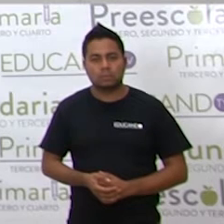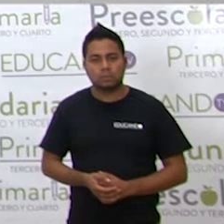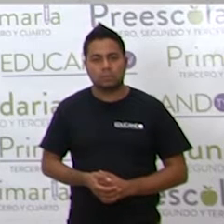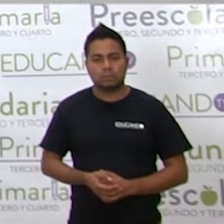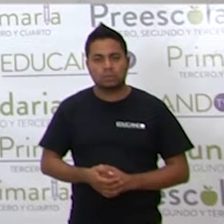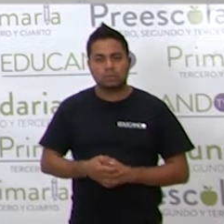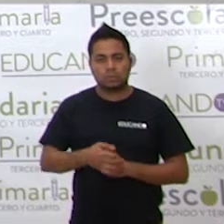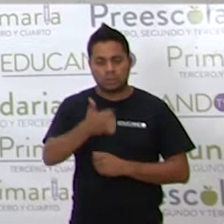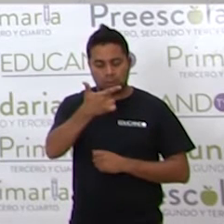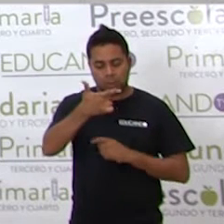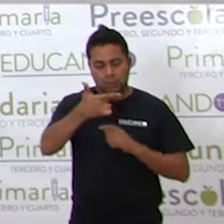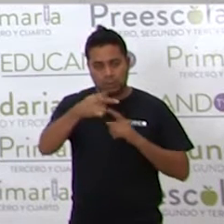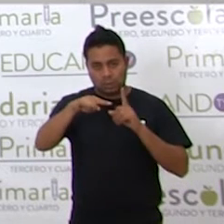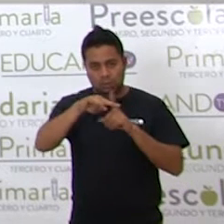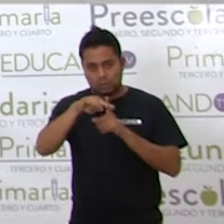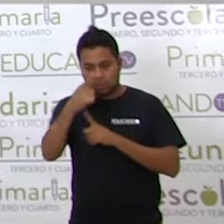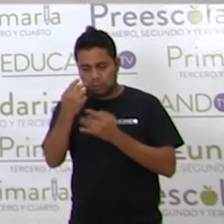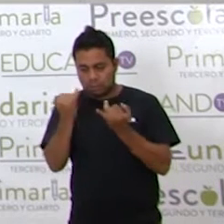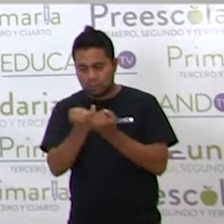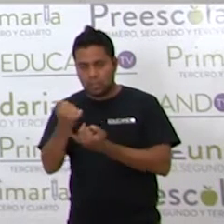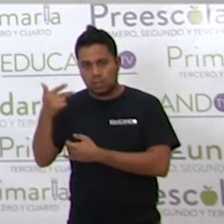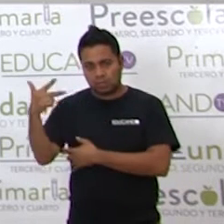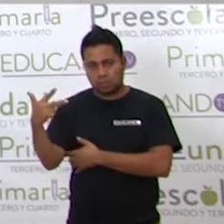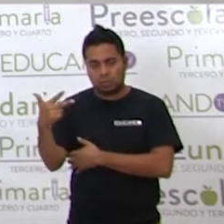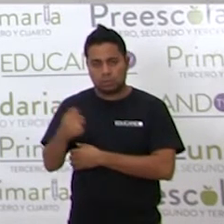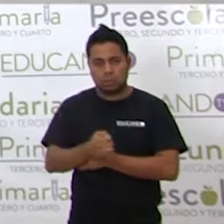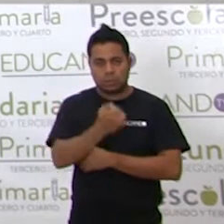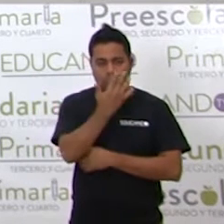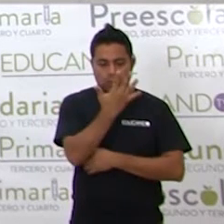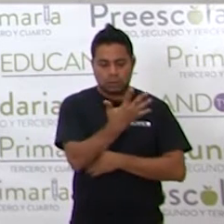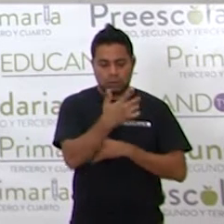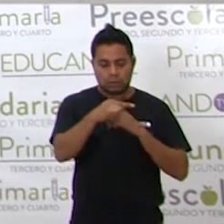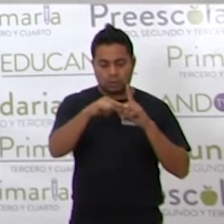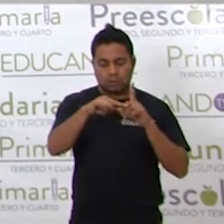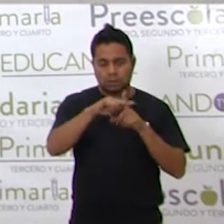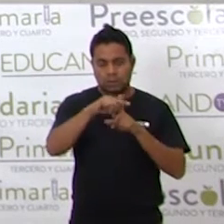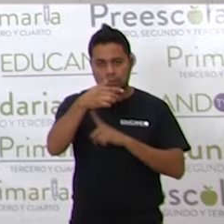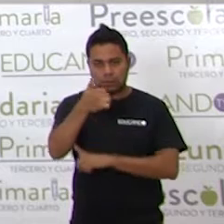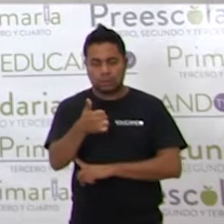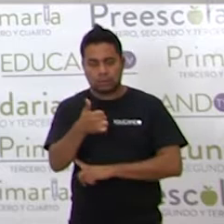tenemos 7 más 1, 8. 5 más 6,